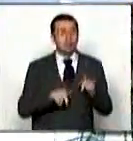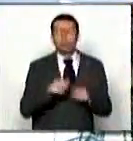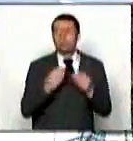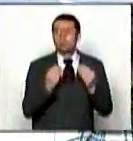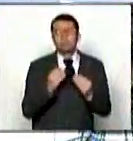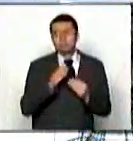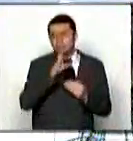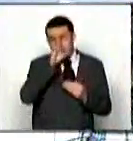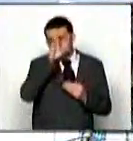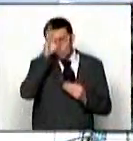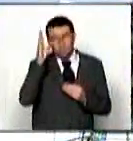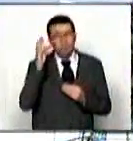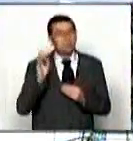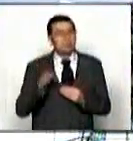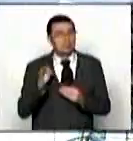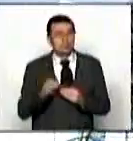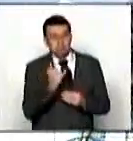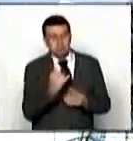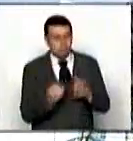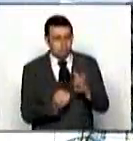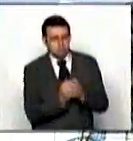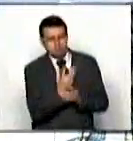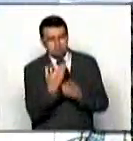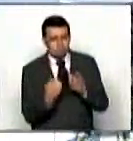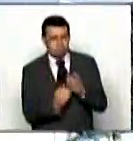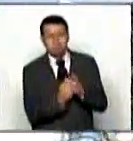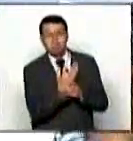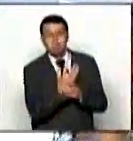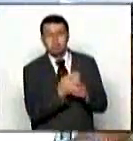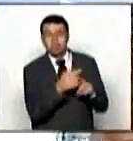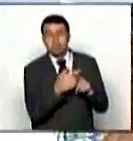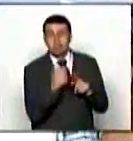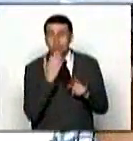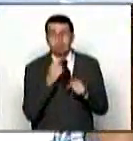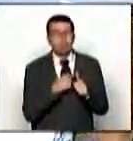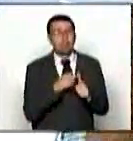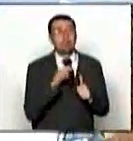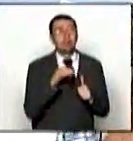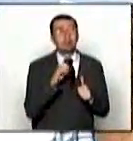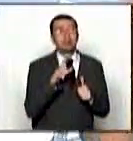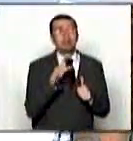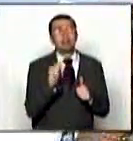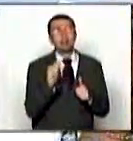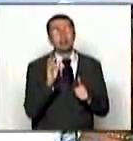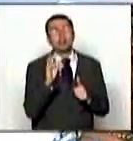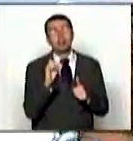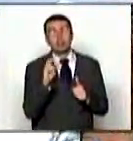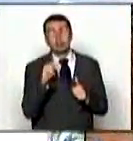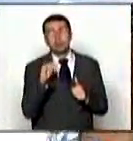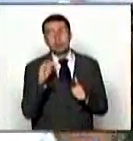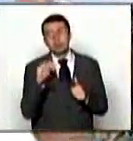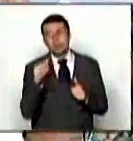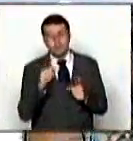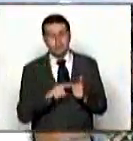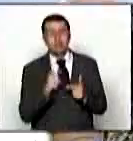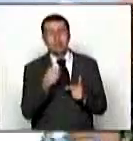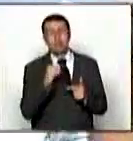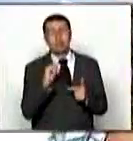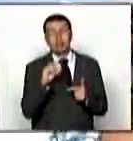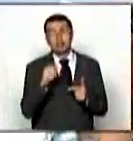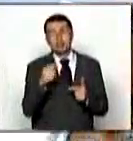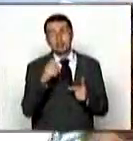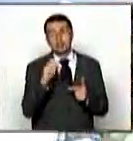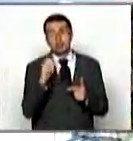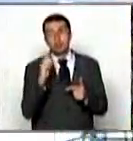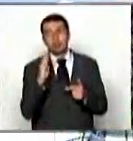del dominio del naturismo, como son la melatonina, la glucosamina, el ginkgo biloba, que ahora se tienen que conseguir